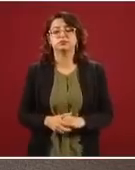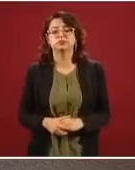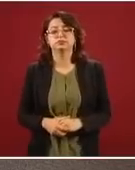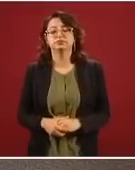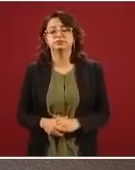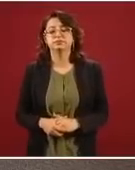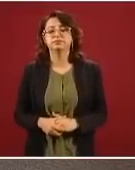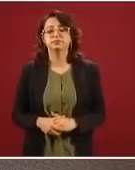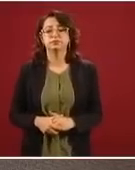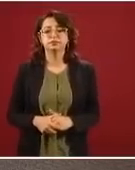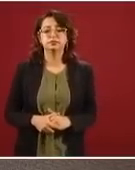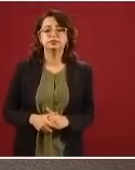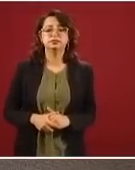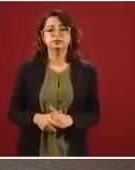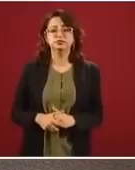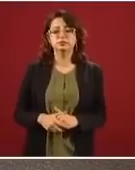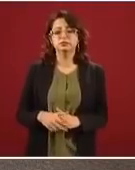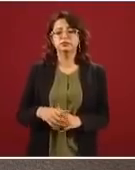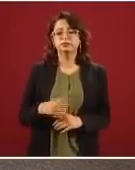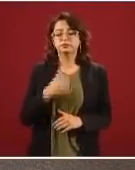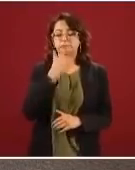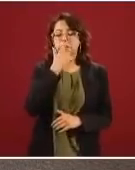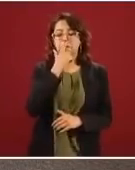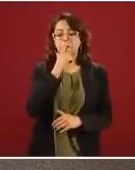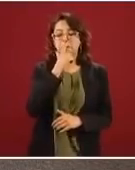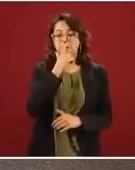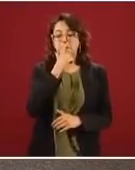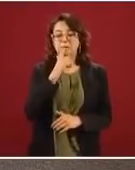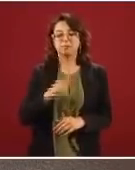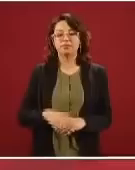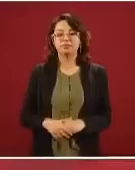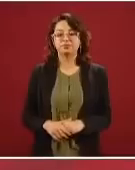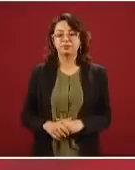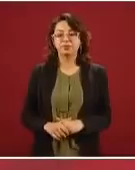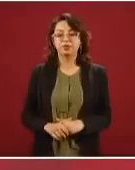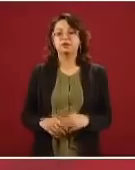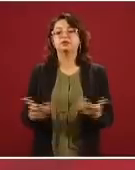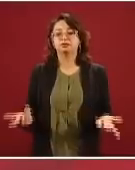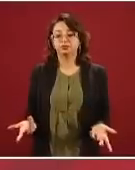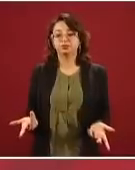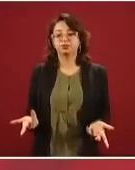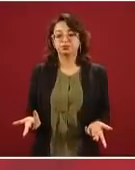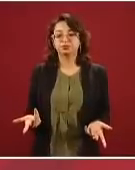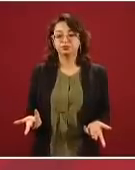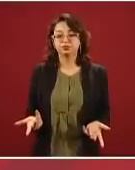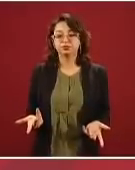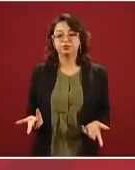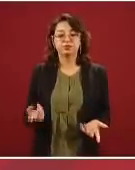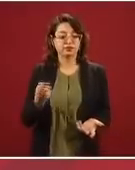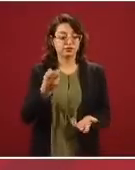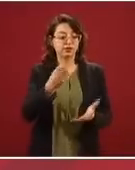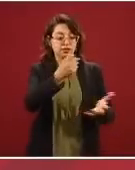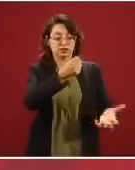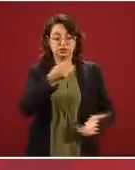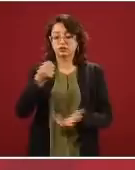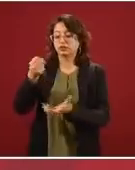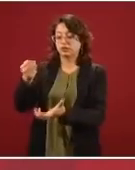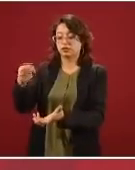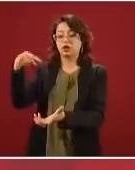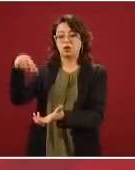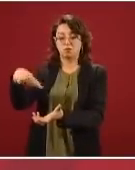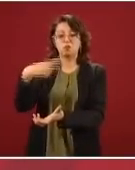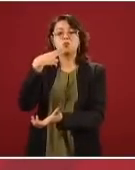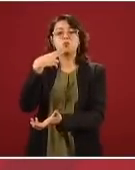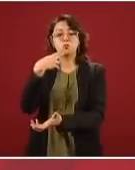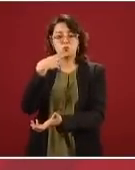y por eso se puede disponer de estos